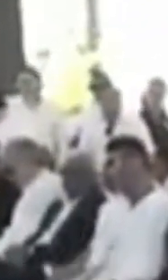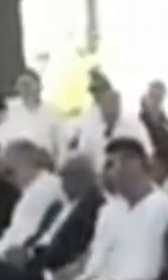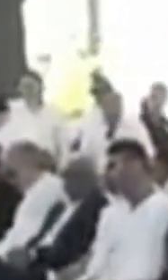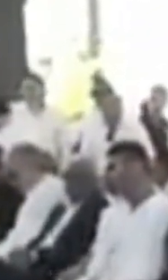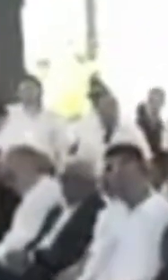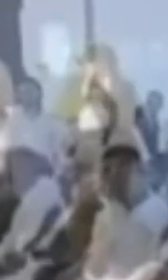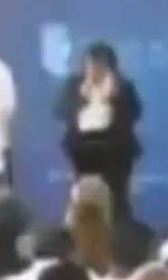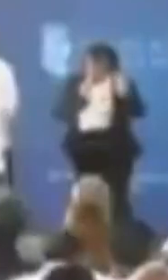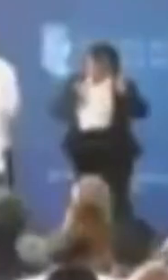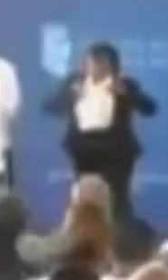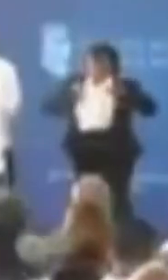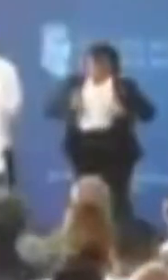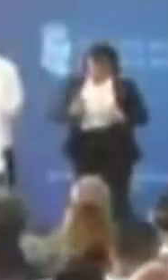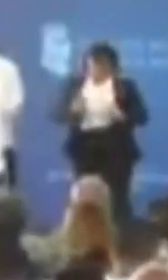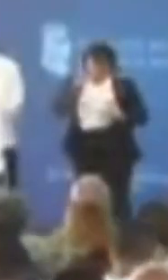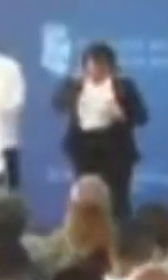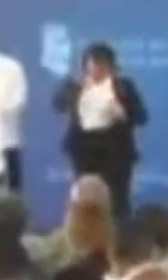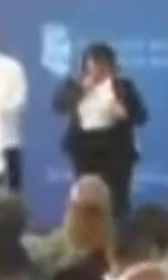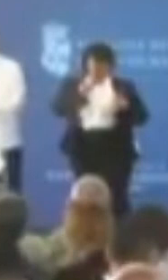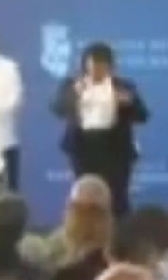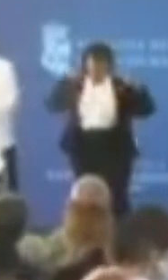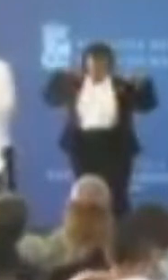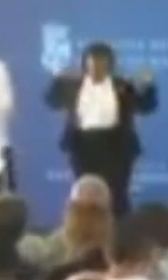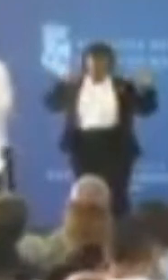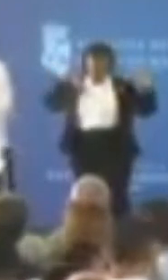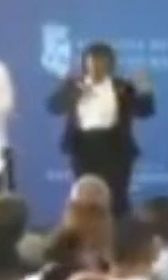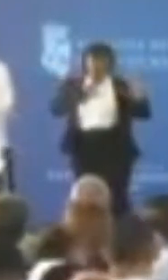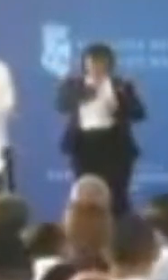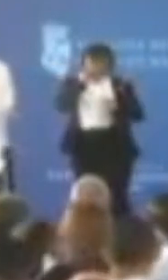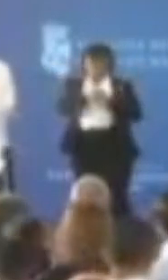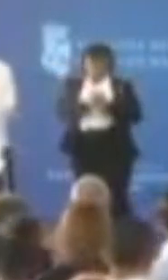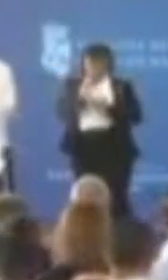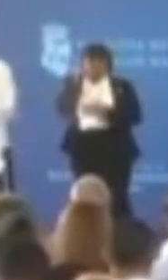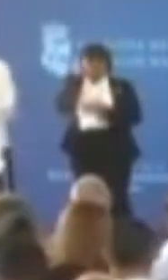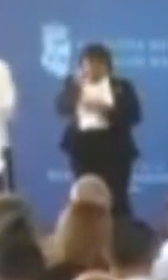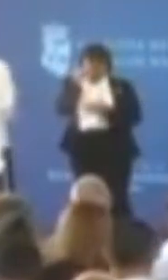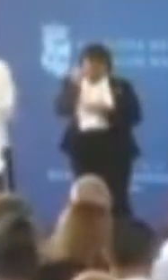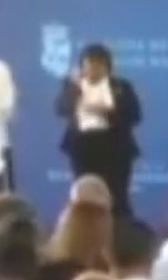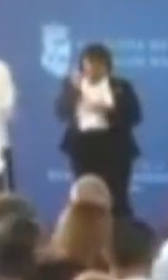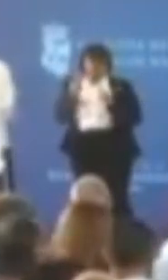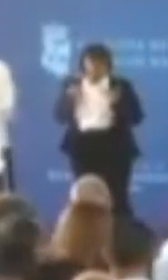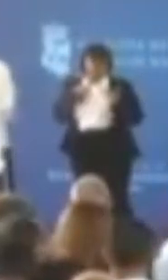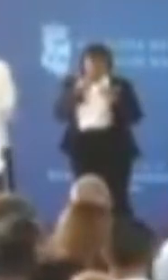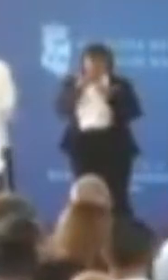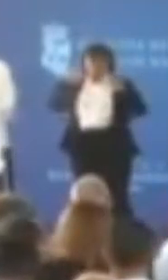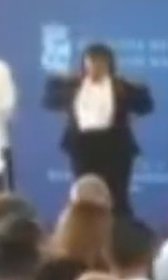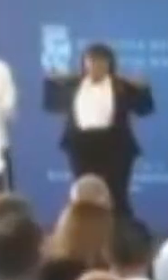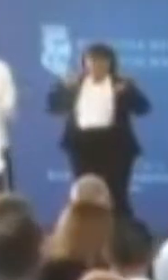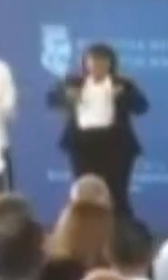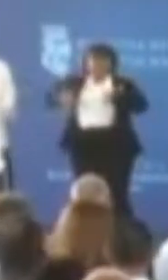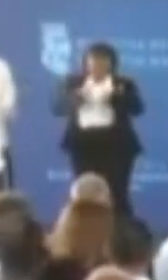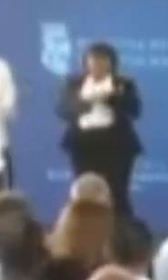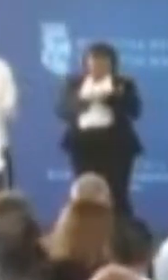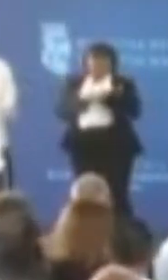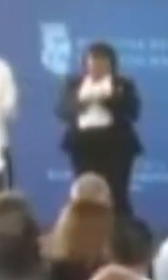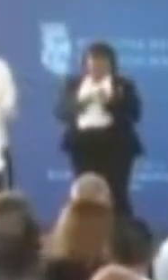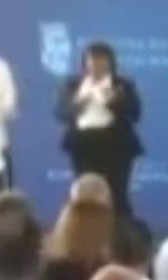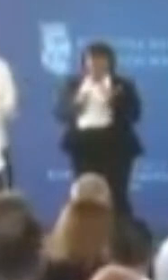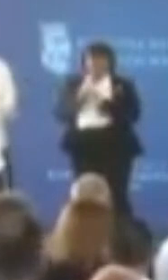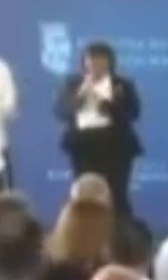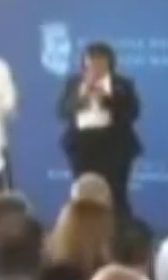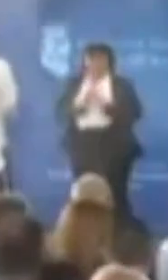apreciamos su esfuerzo para mantener la estabilidad macroeconómica, el liderazgo internacional y la